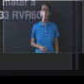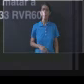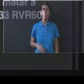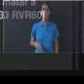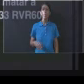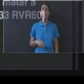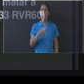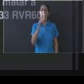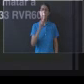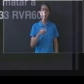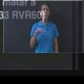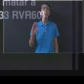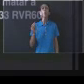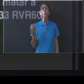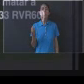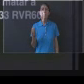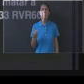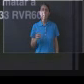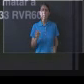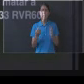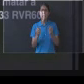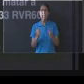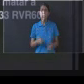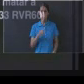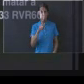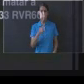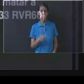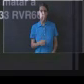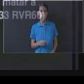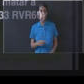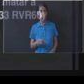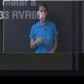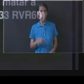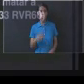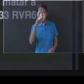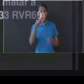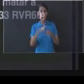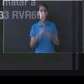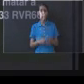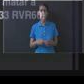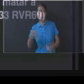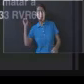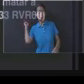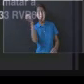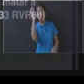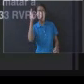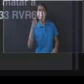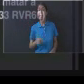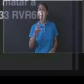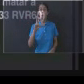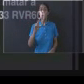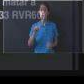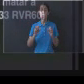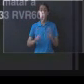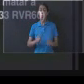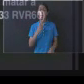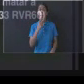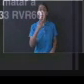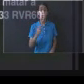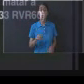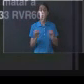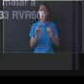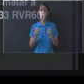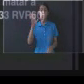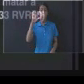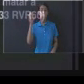pues? Antes, vos también le dices y le tiras la lanza. O no se le podía decir nada. Porque ya